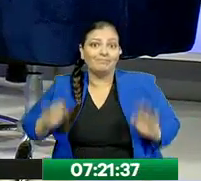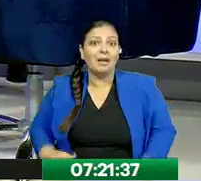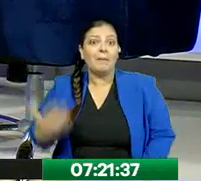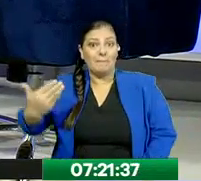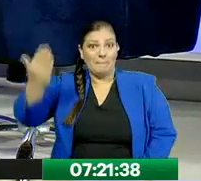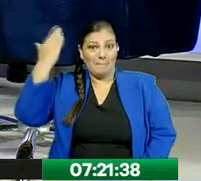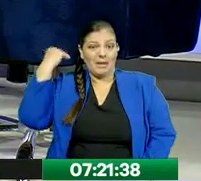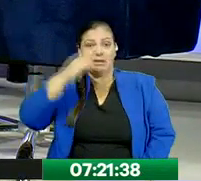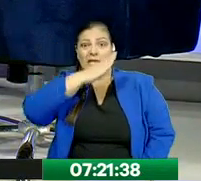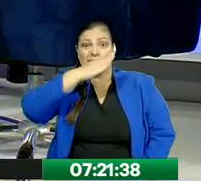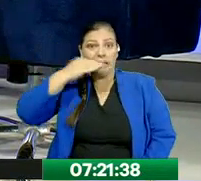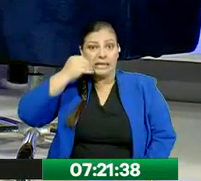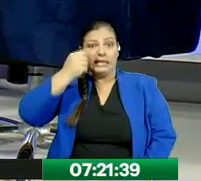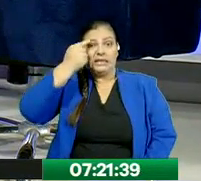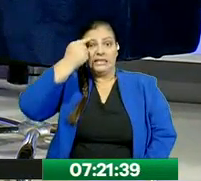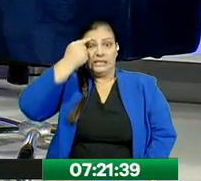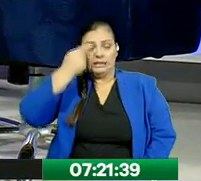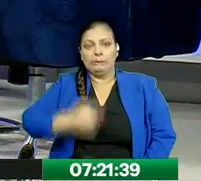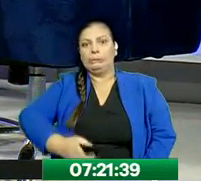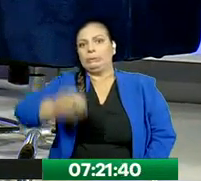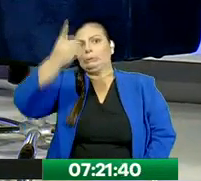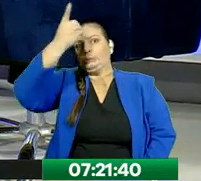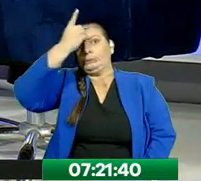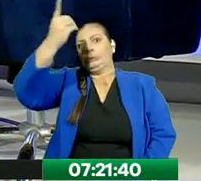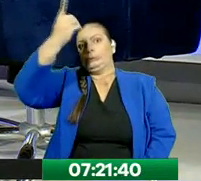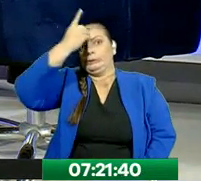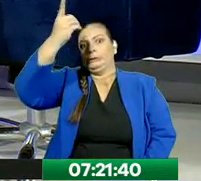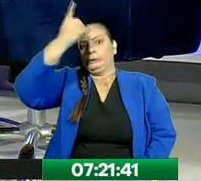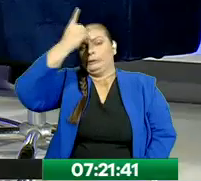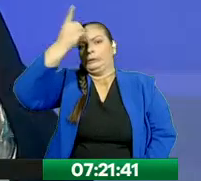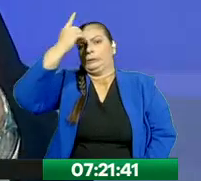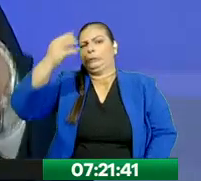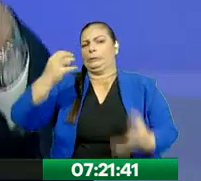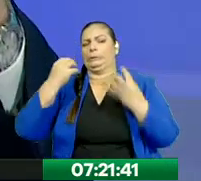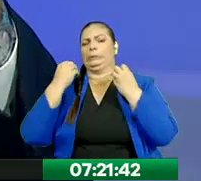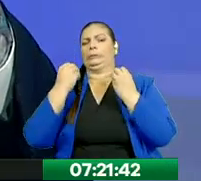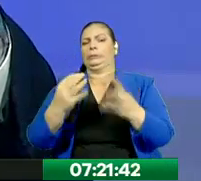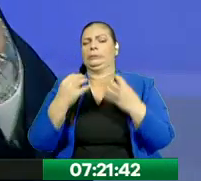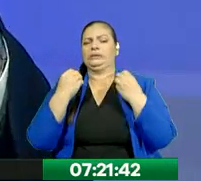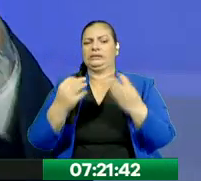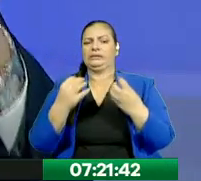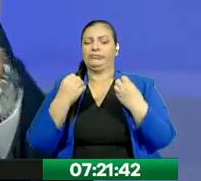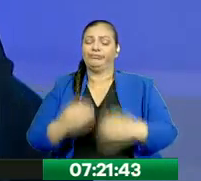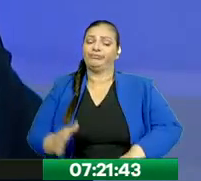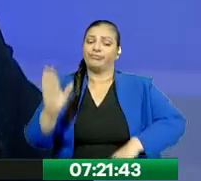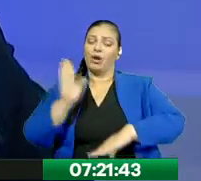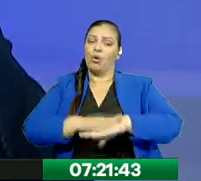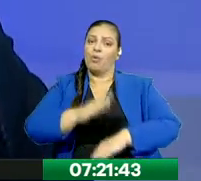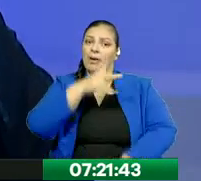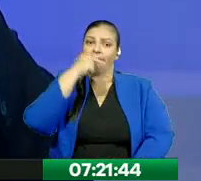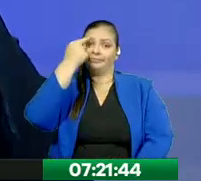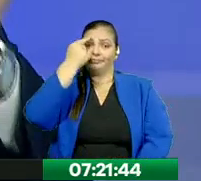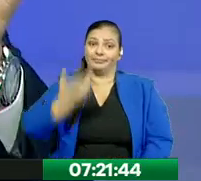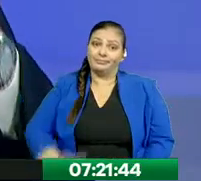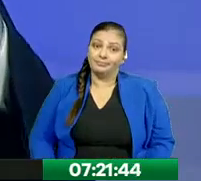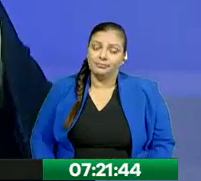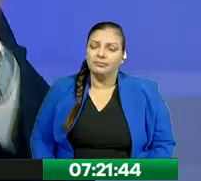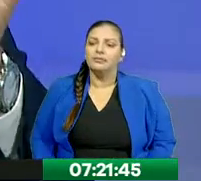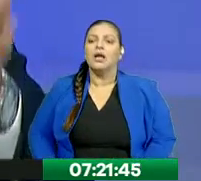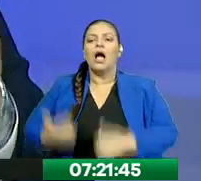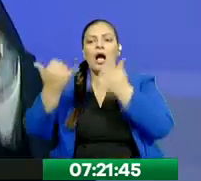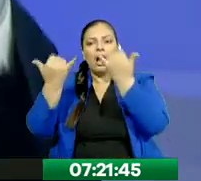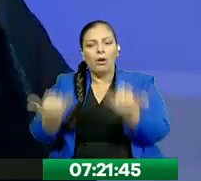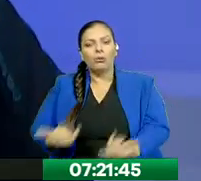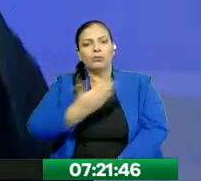años del correísmo. Entonces, lo que nosotros aspiramos es que el gobierno realmente tome el toro por los cuernos y realmente oriente su